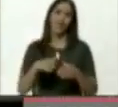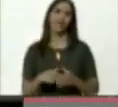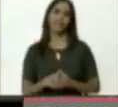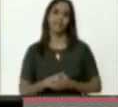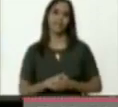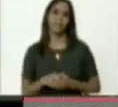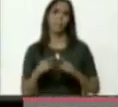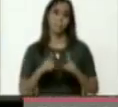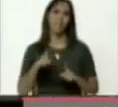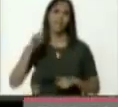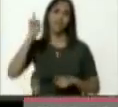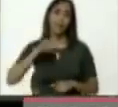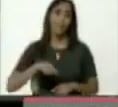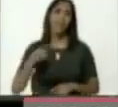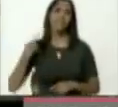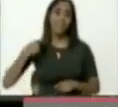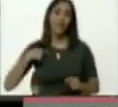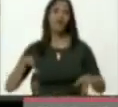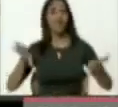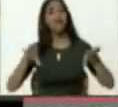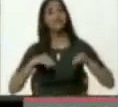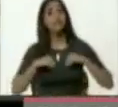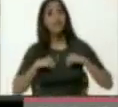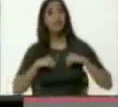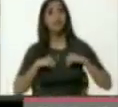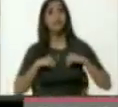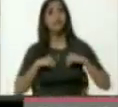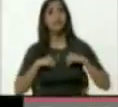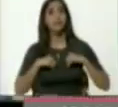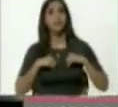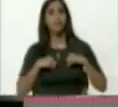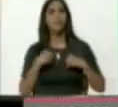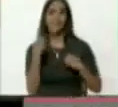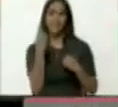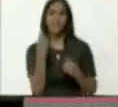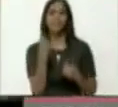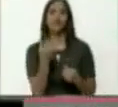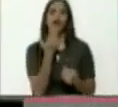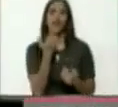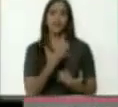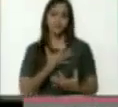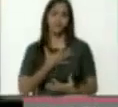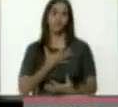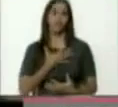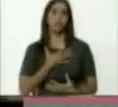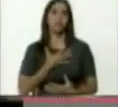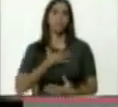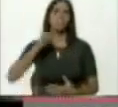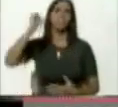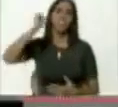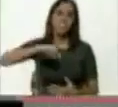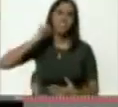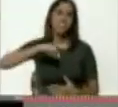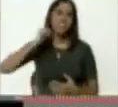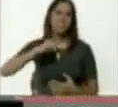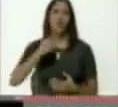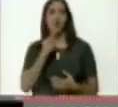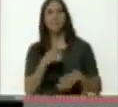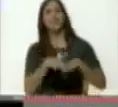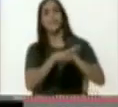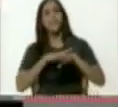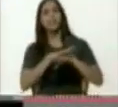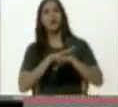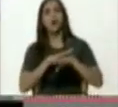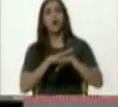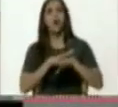Pero también tengo que reconocer que faltó algo de mi parte. Sí, Juan Domingo Perdón,